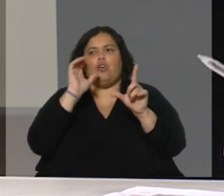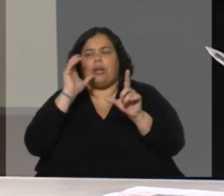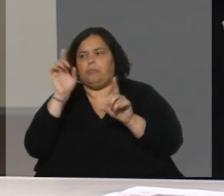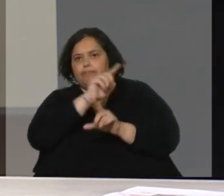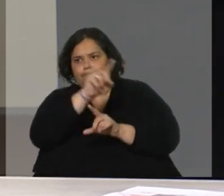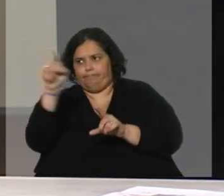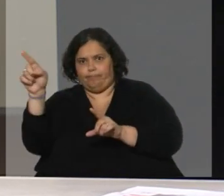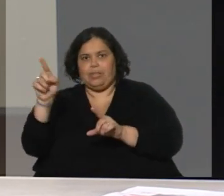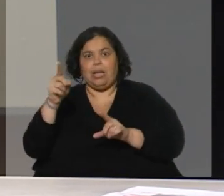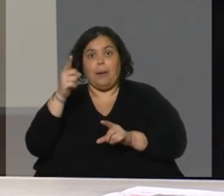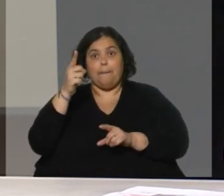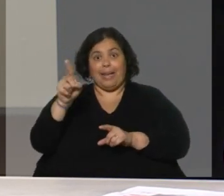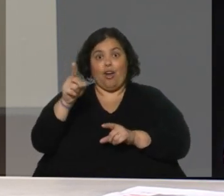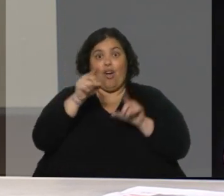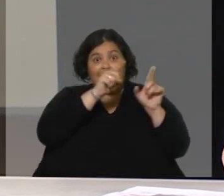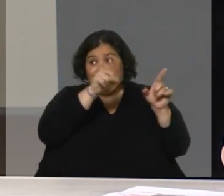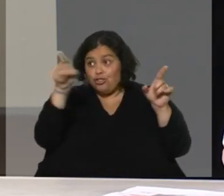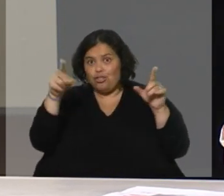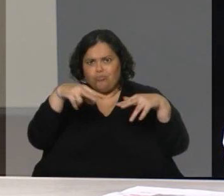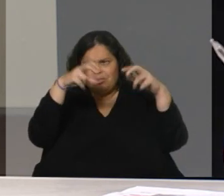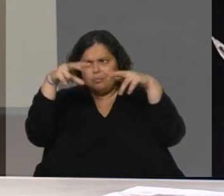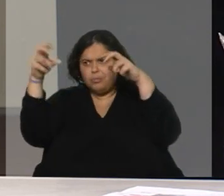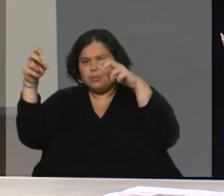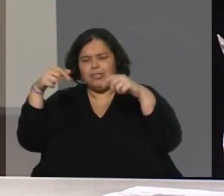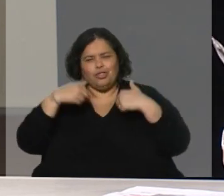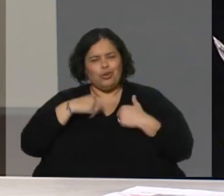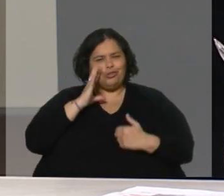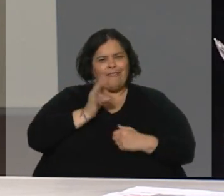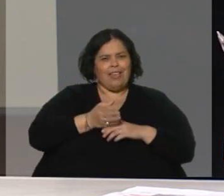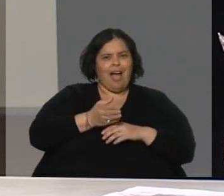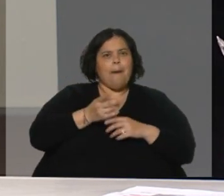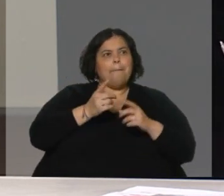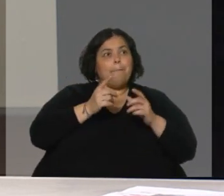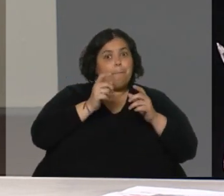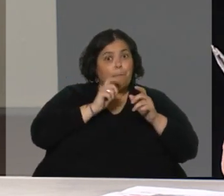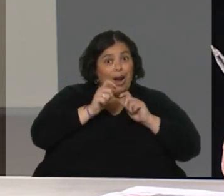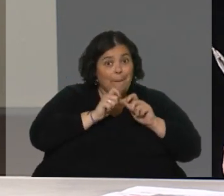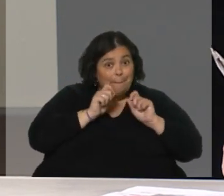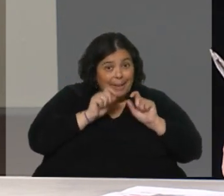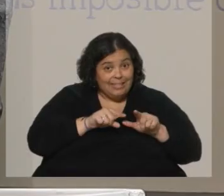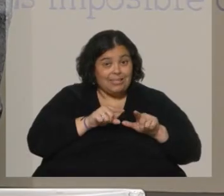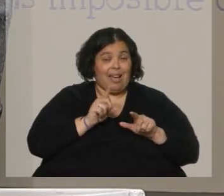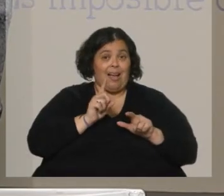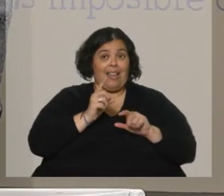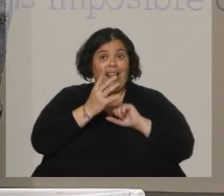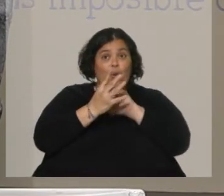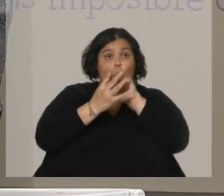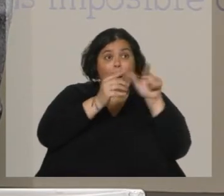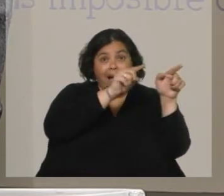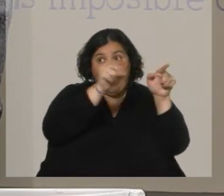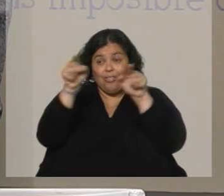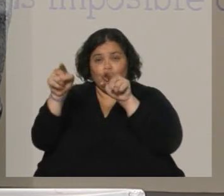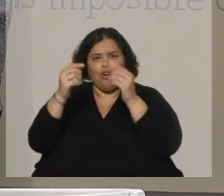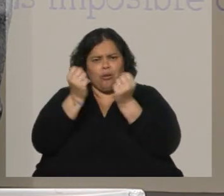yo me enteraba a través de la prensa de las cosas o sea que tiene que haber sido un acciones contra contra una